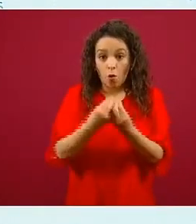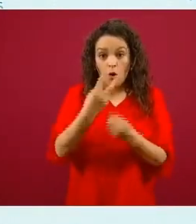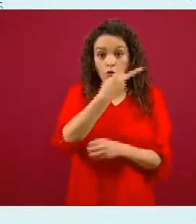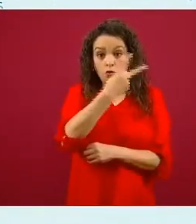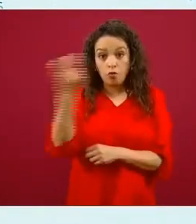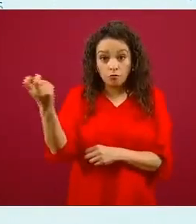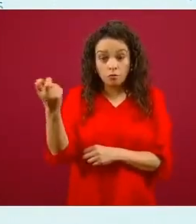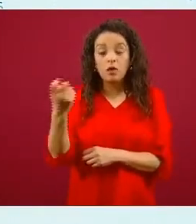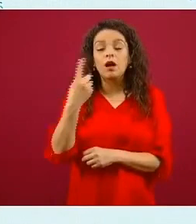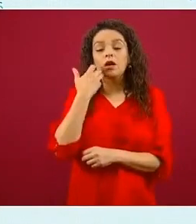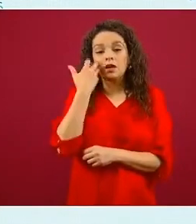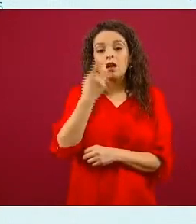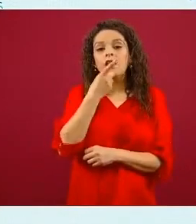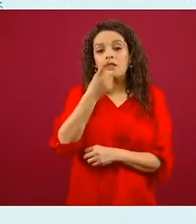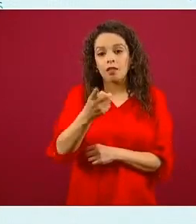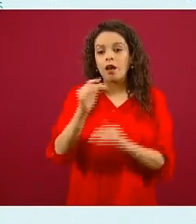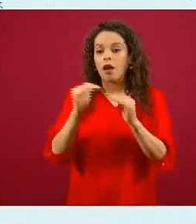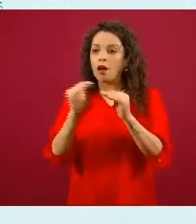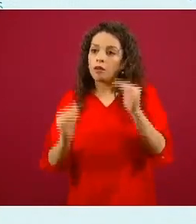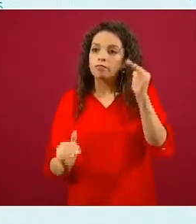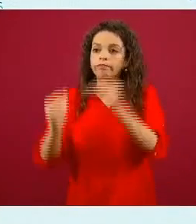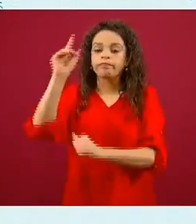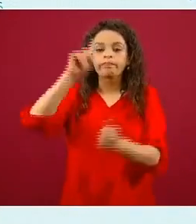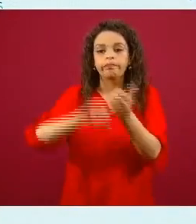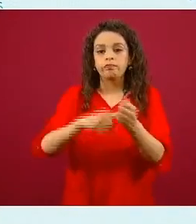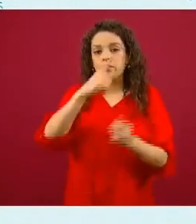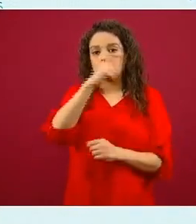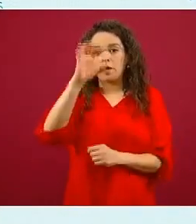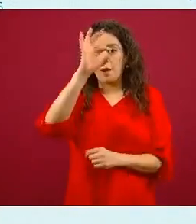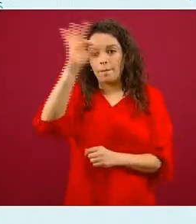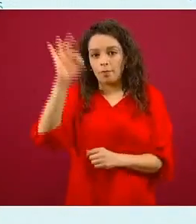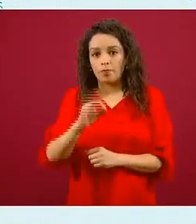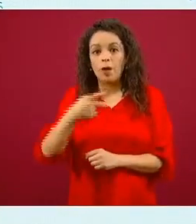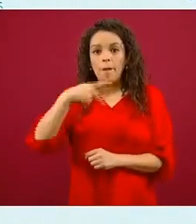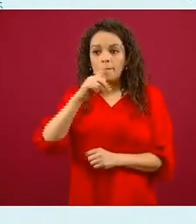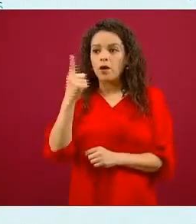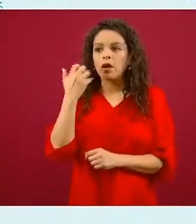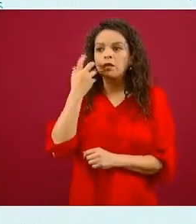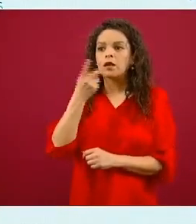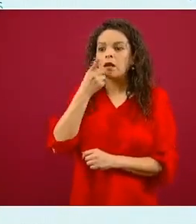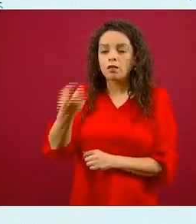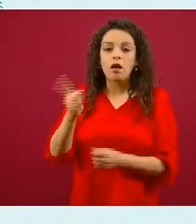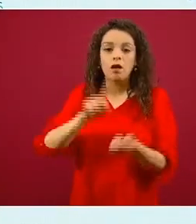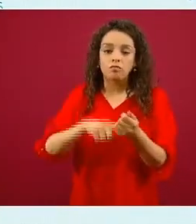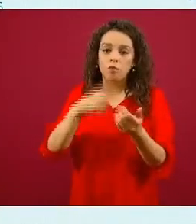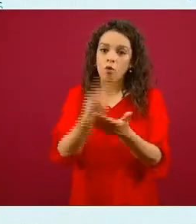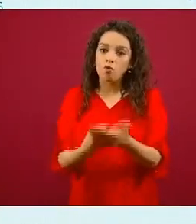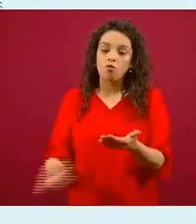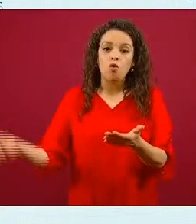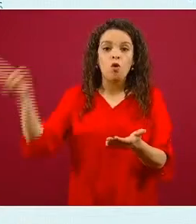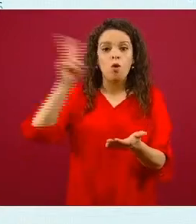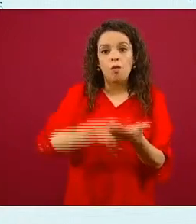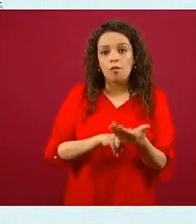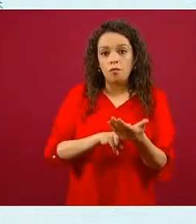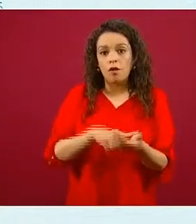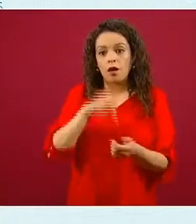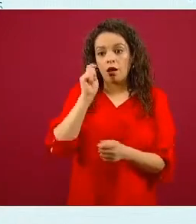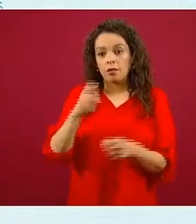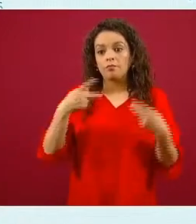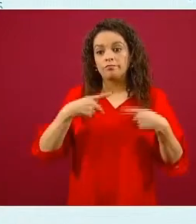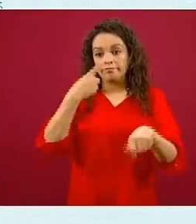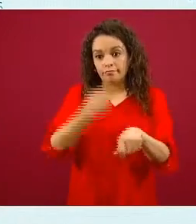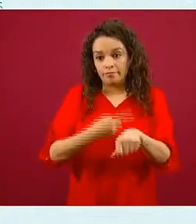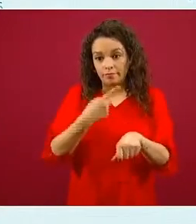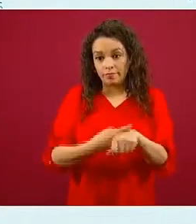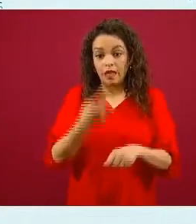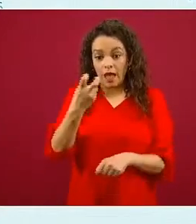un incremento del 100%. Pero a la vez significa que dupliqué mi cantidad de casos. Ese es el